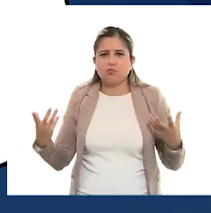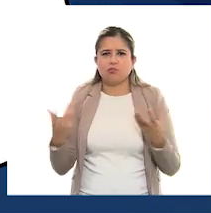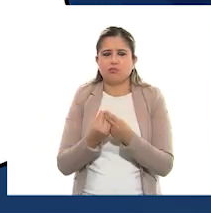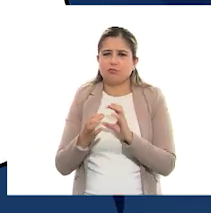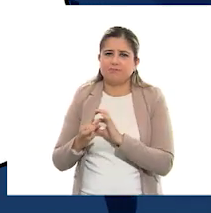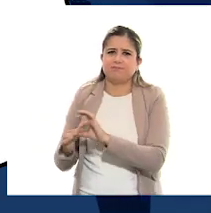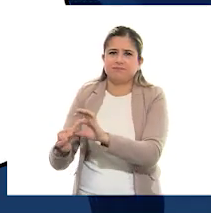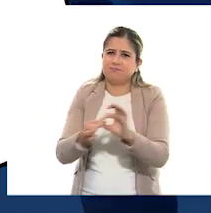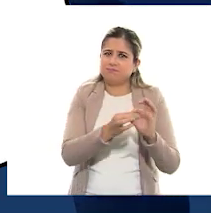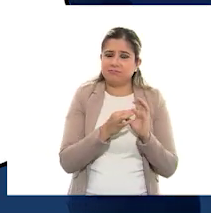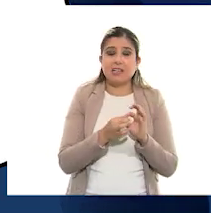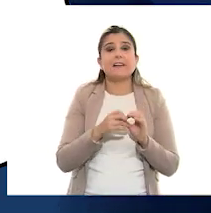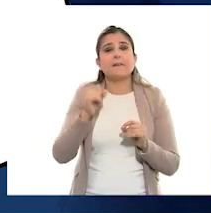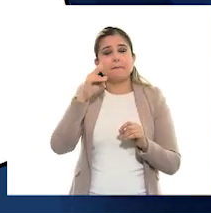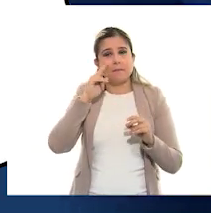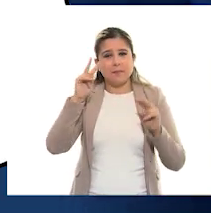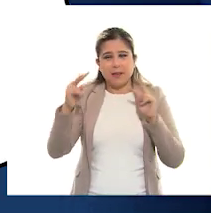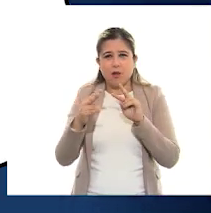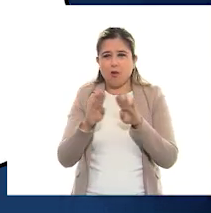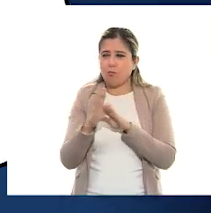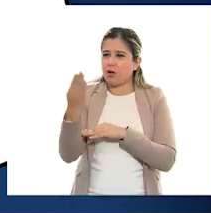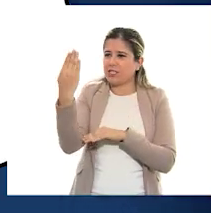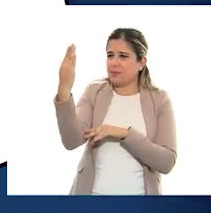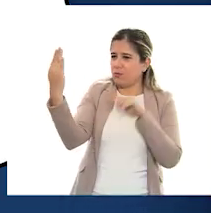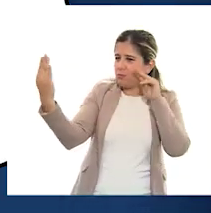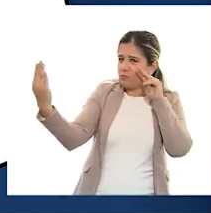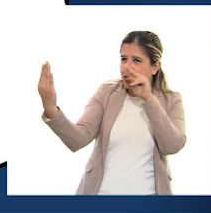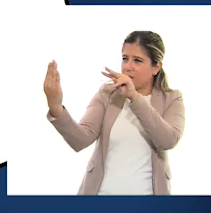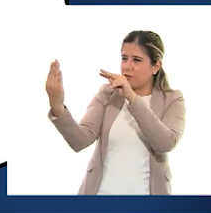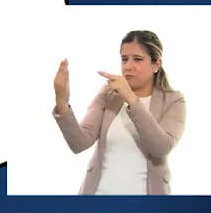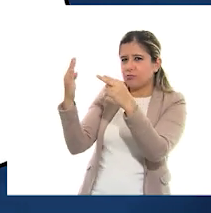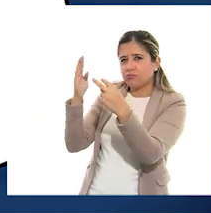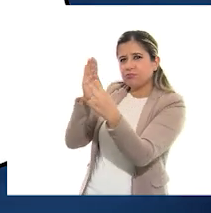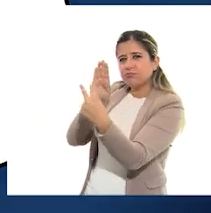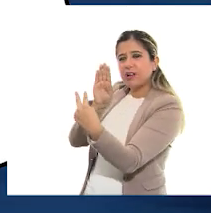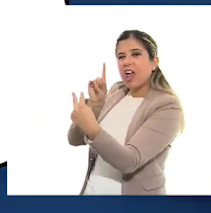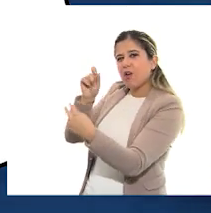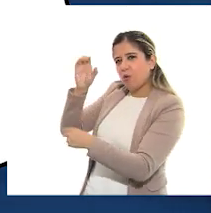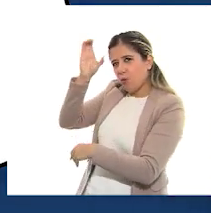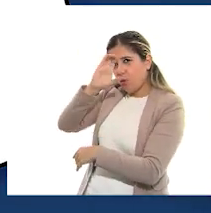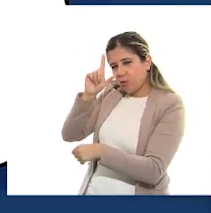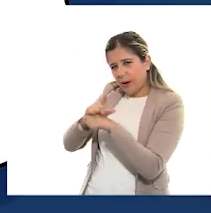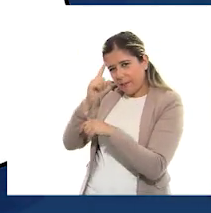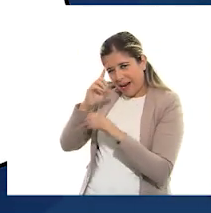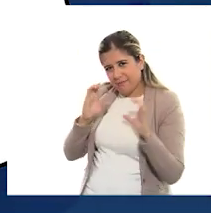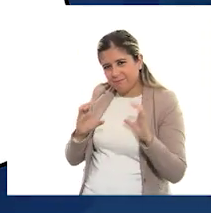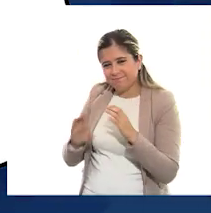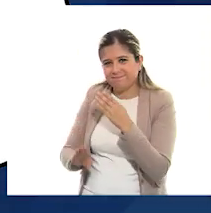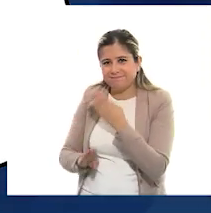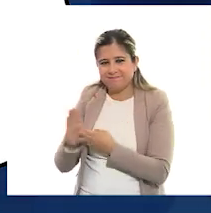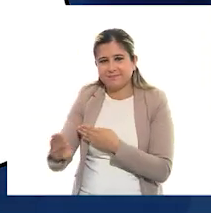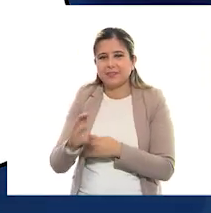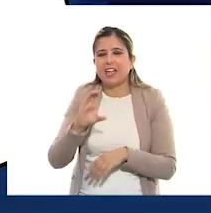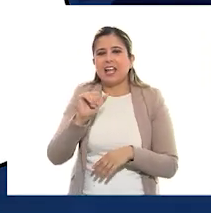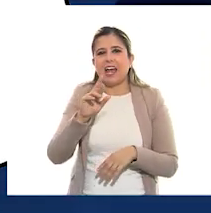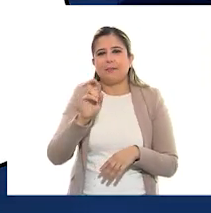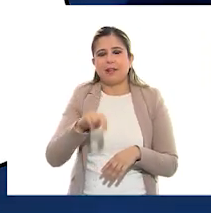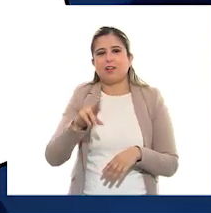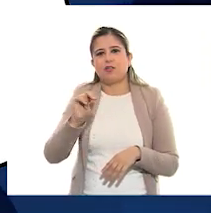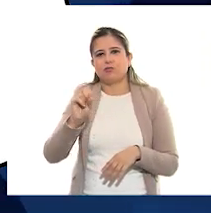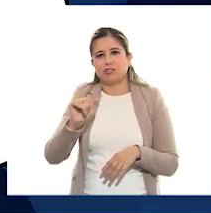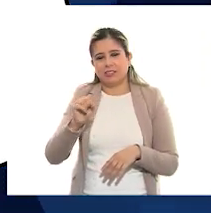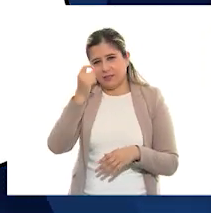todo caso, mirémonos en el espejo de México, miremos la cultura de la prevención. Carmen Rosa